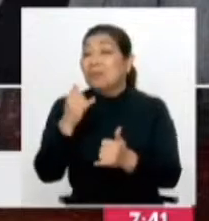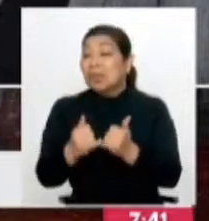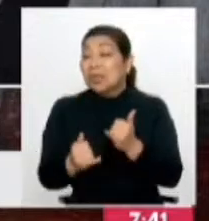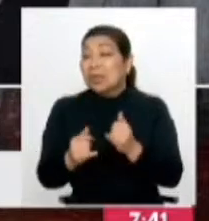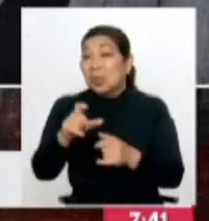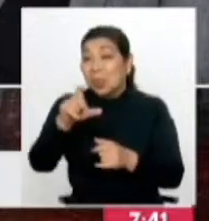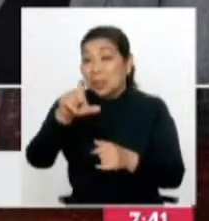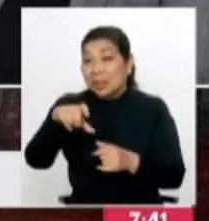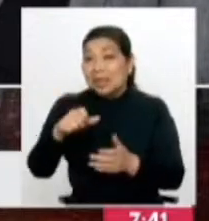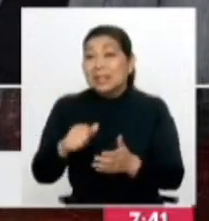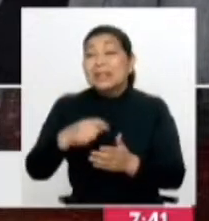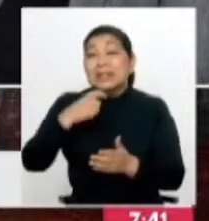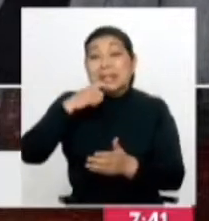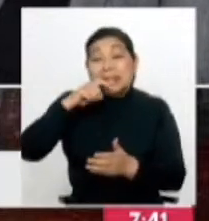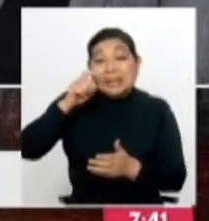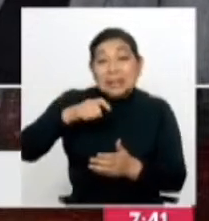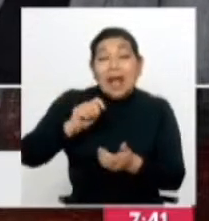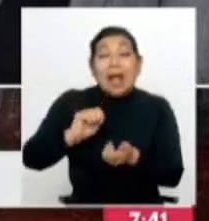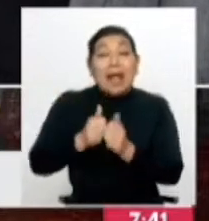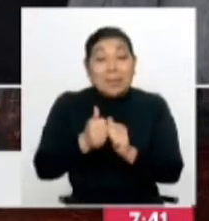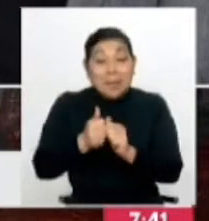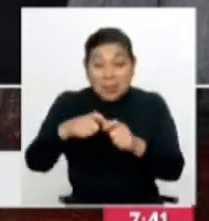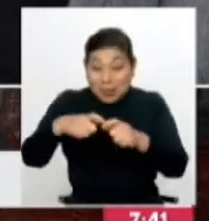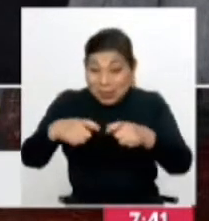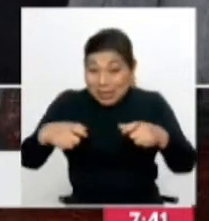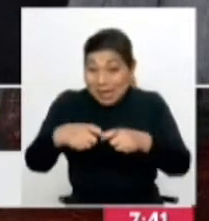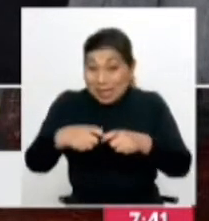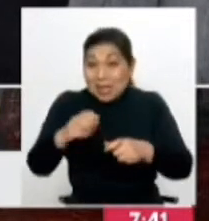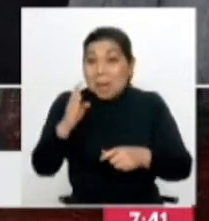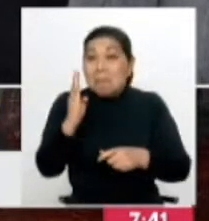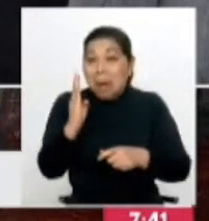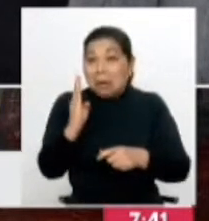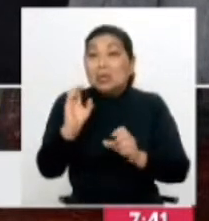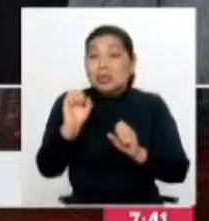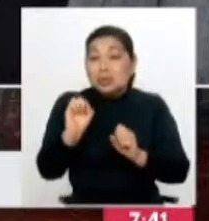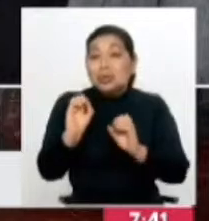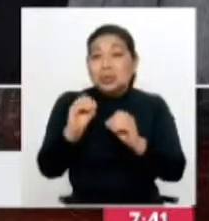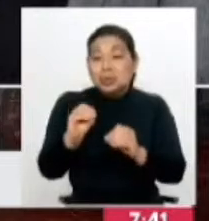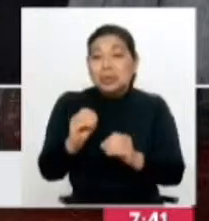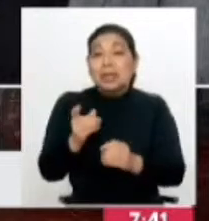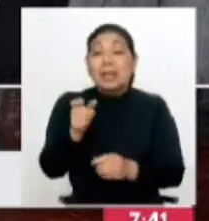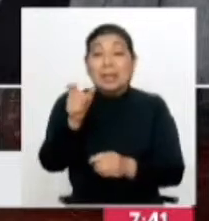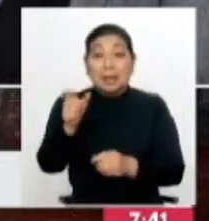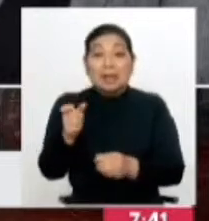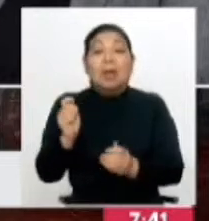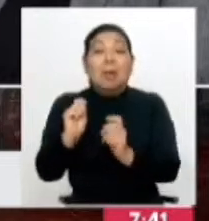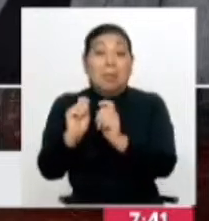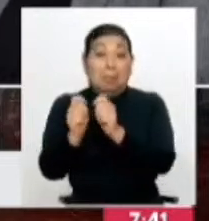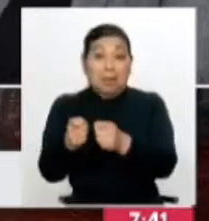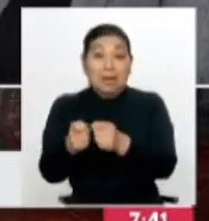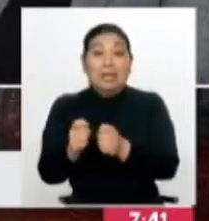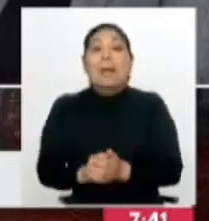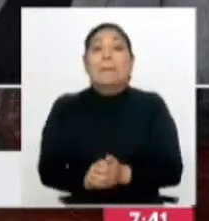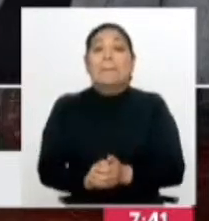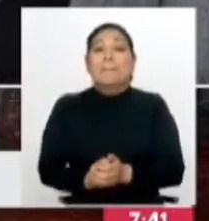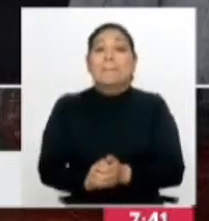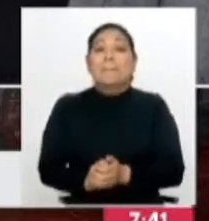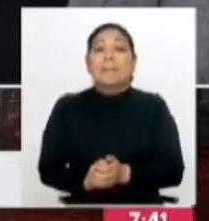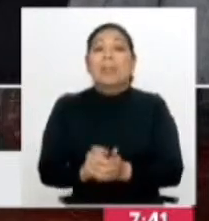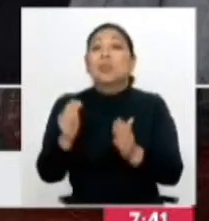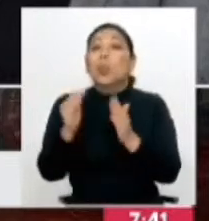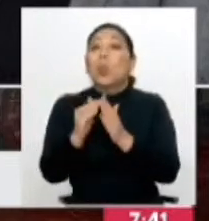su tarjeta y necesiten renovarla, el banco le va a dar la potestad de que esa sea entregada y activada